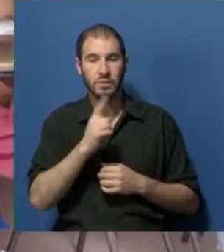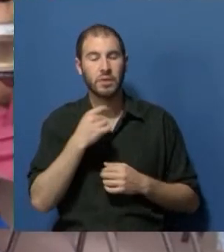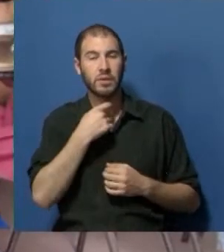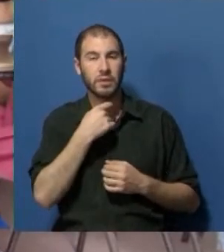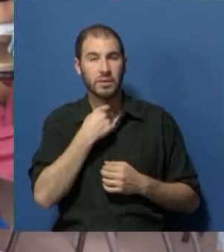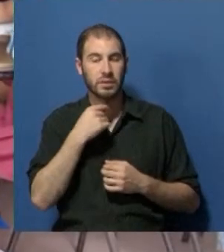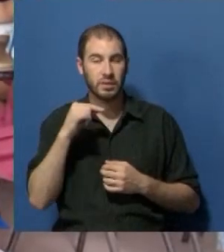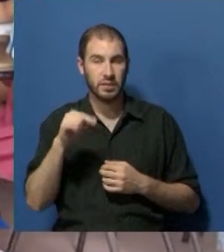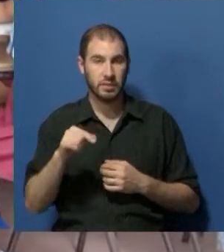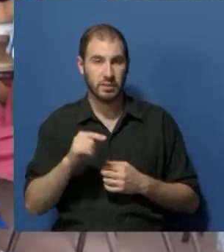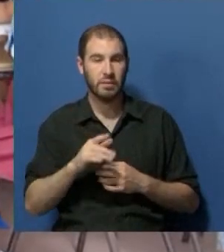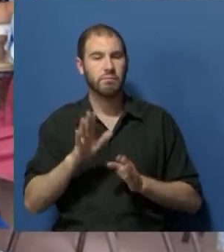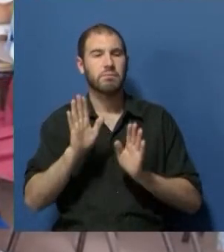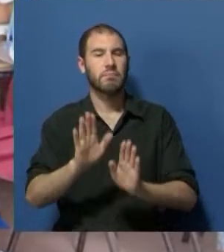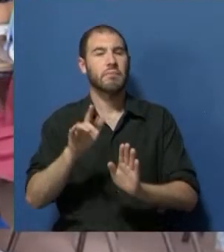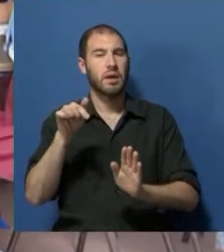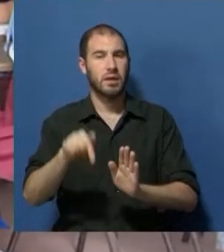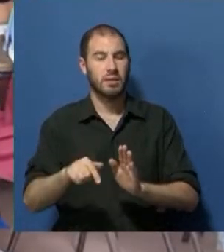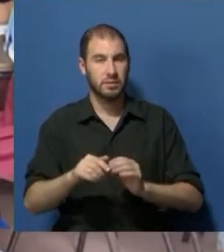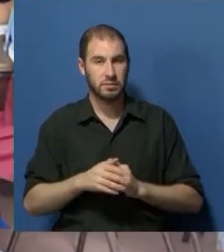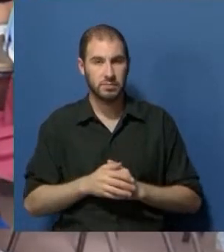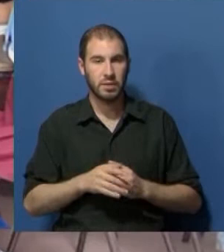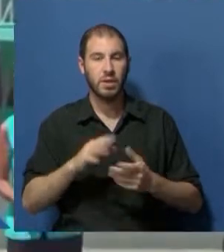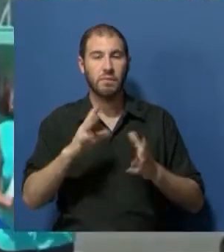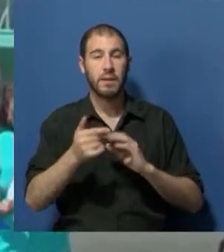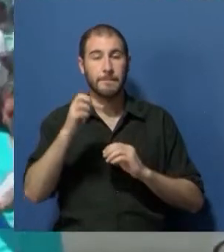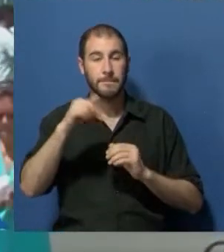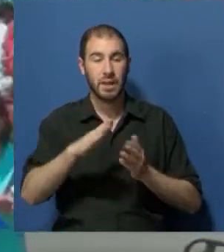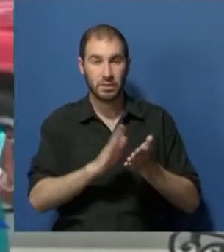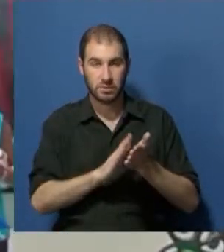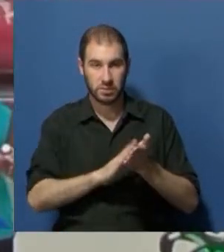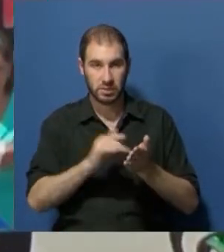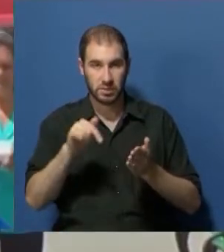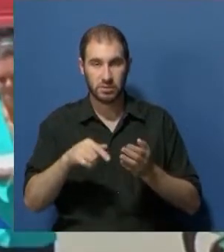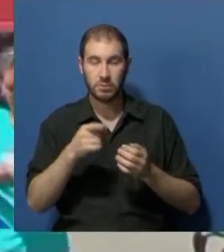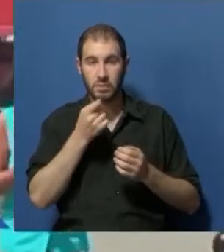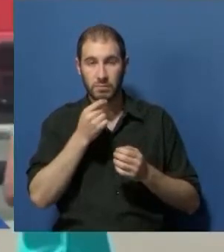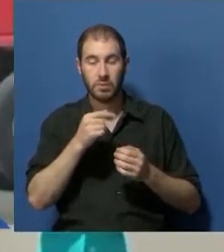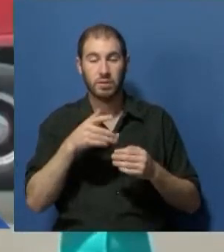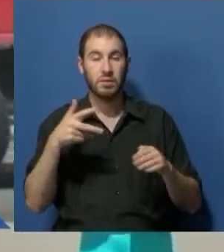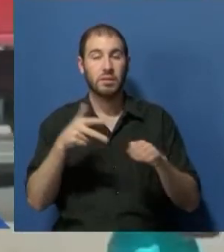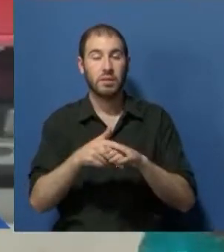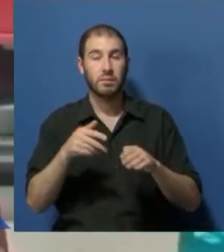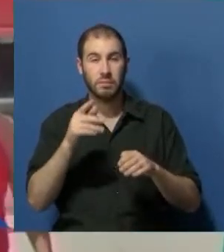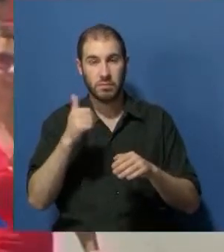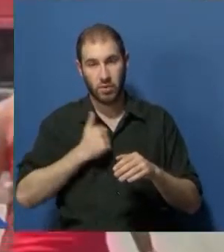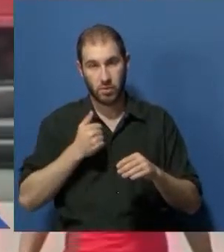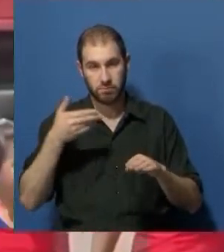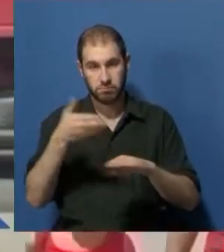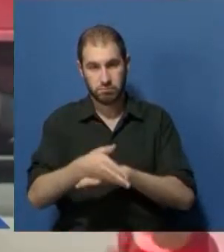de frenar, ¿no es cierto?, a través de políticas concretas, como de intentos de intervención militar, pero